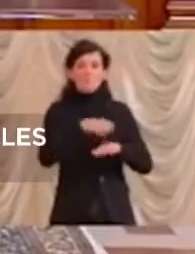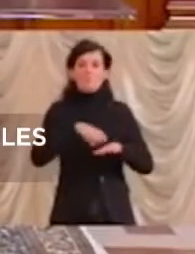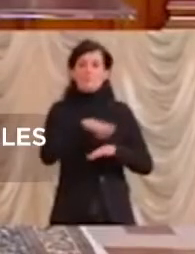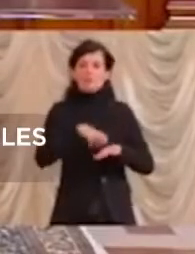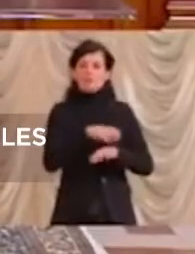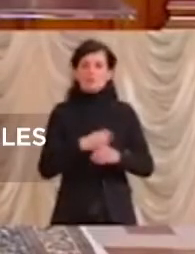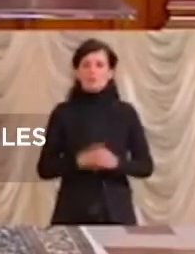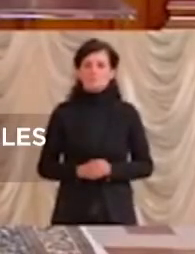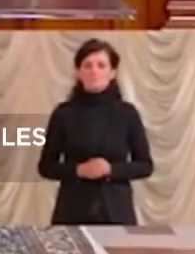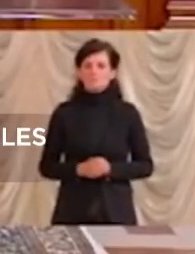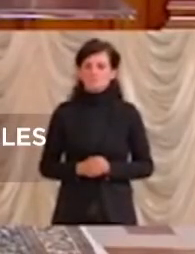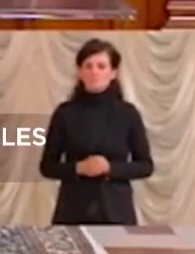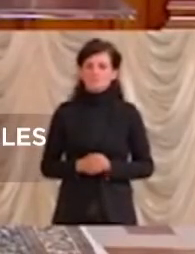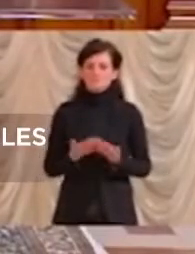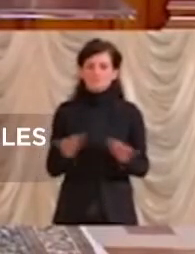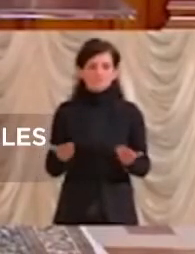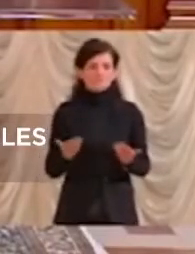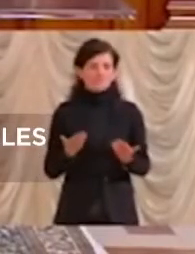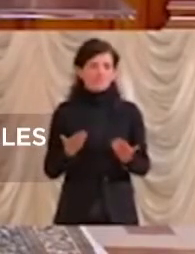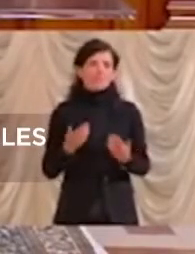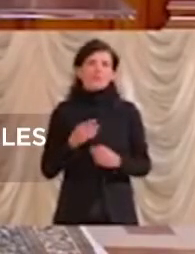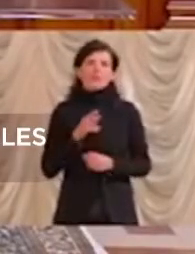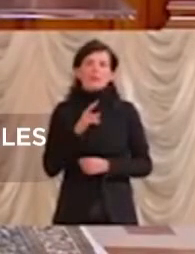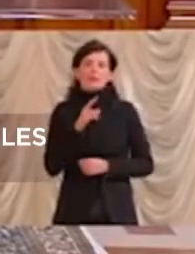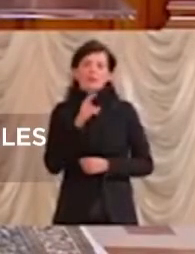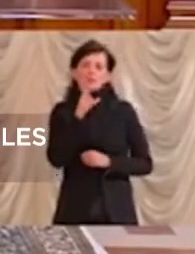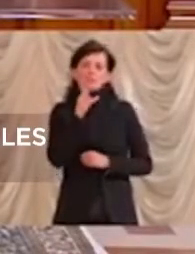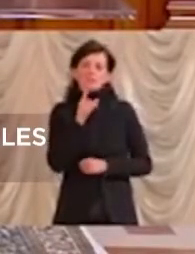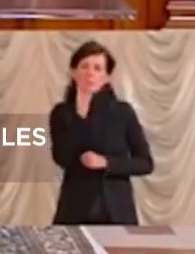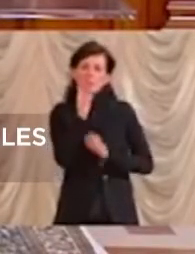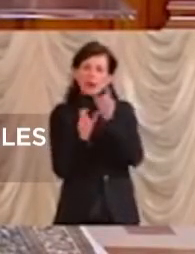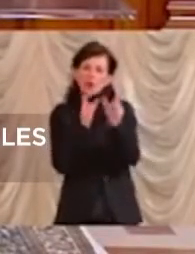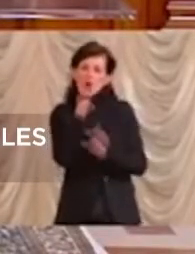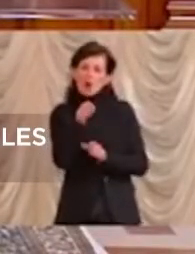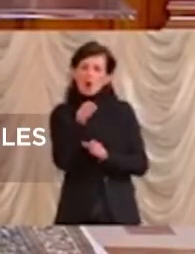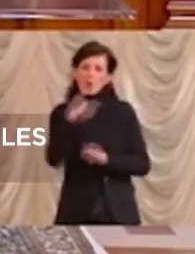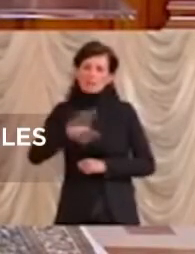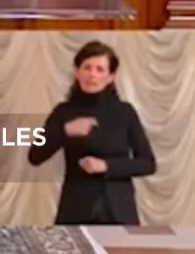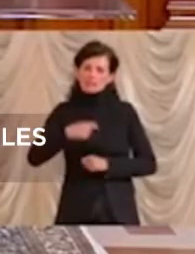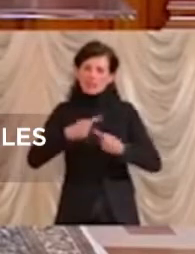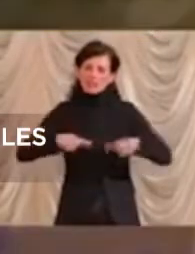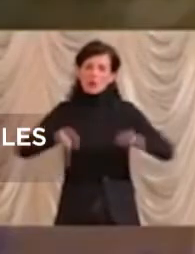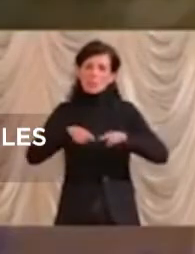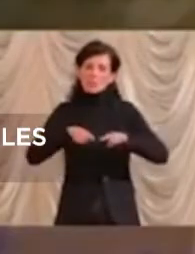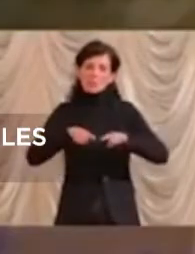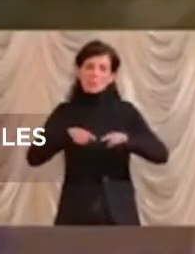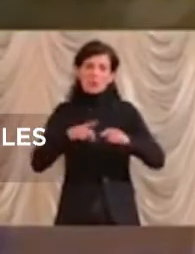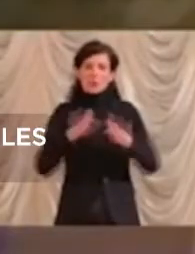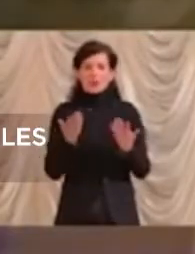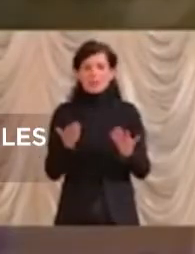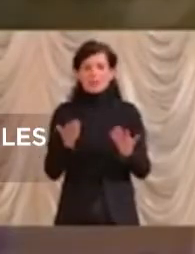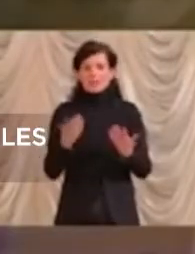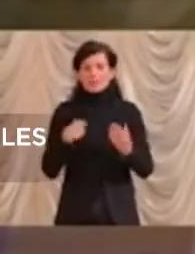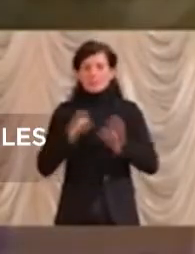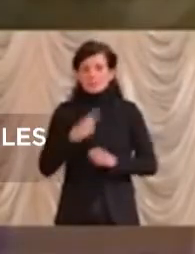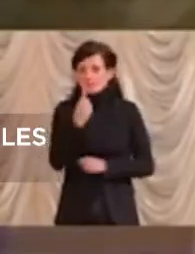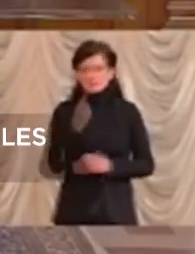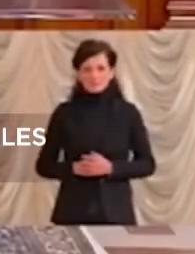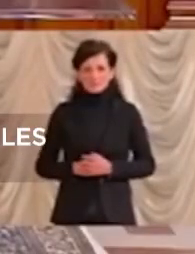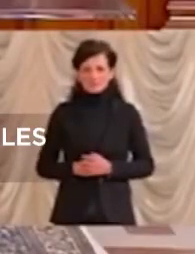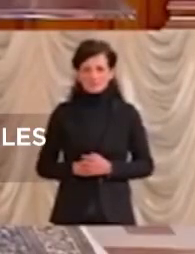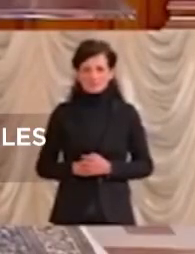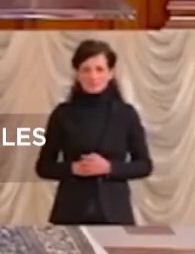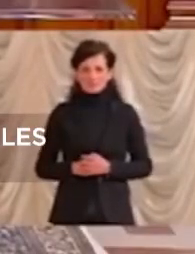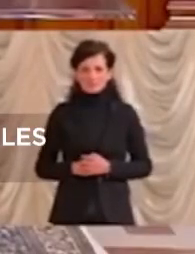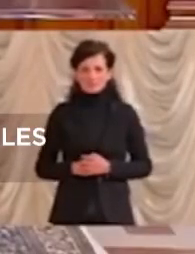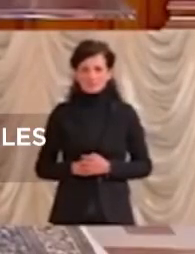y movilizó recursos de acuerdo a ello y decretó cuarentenas draconianas para lograr